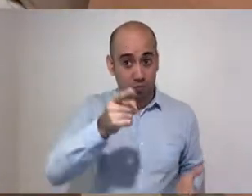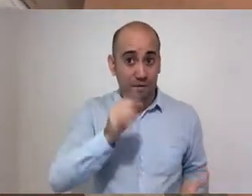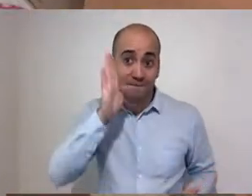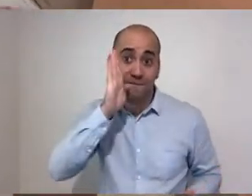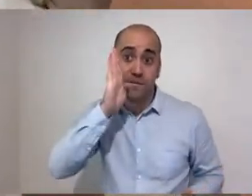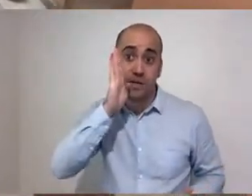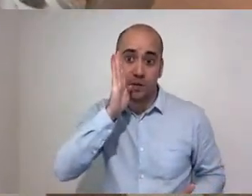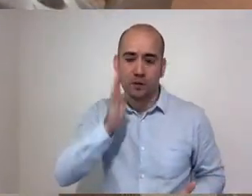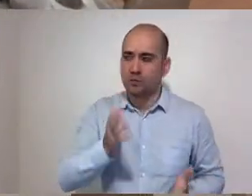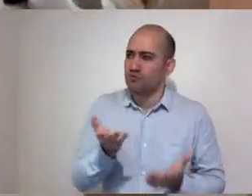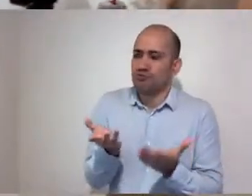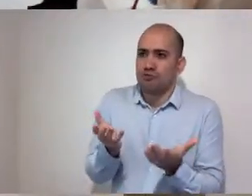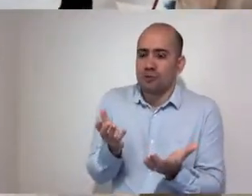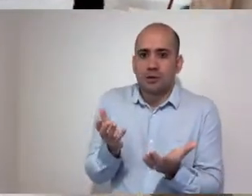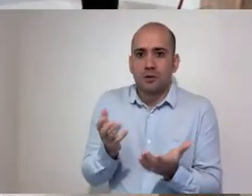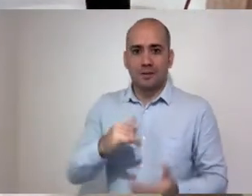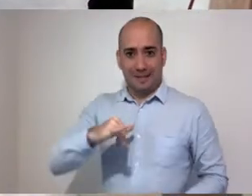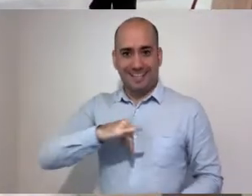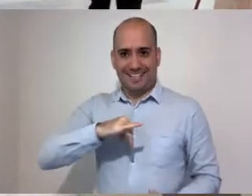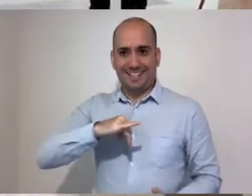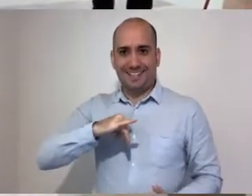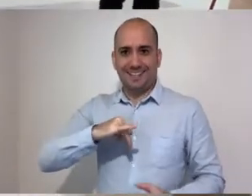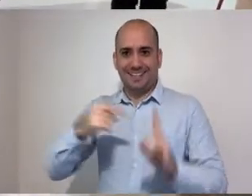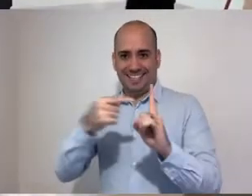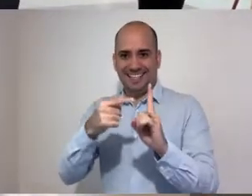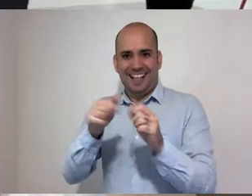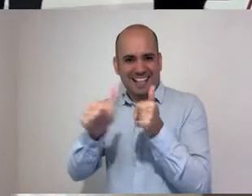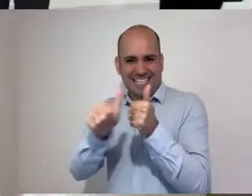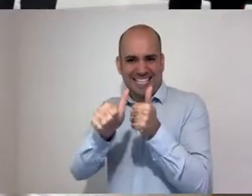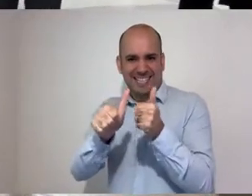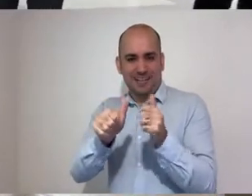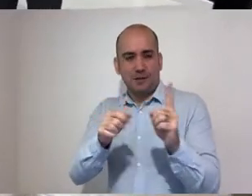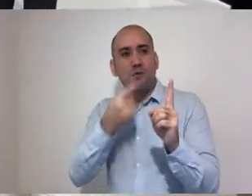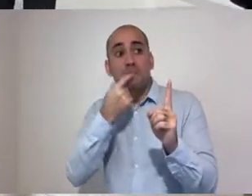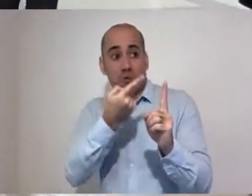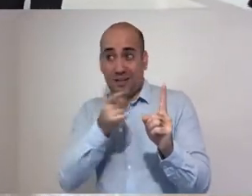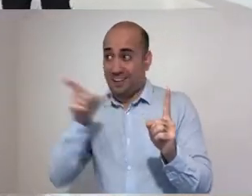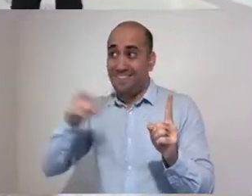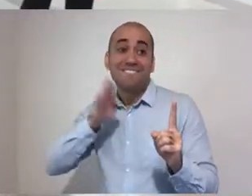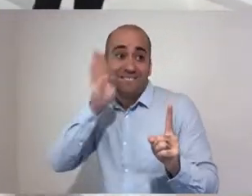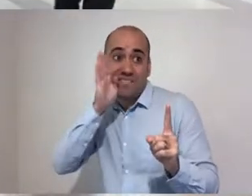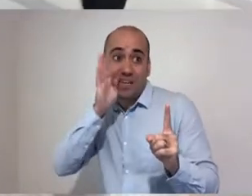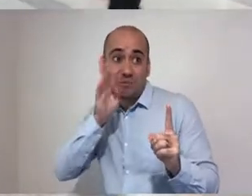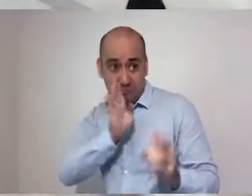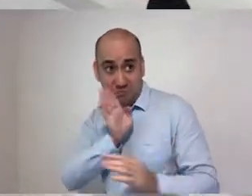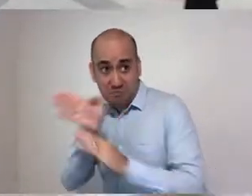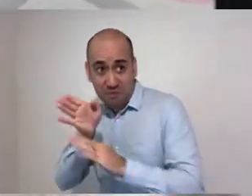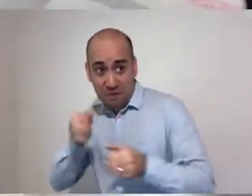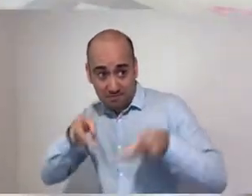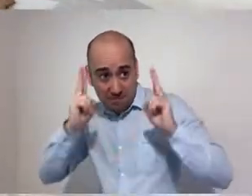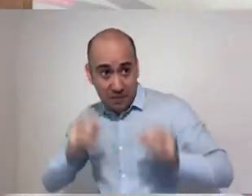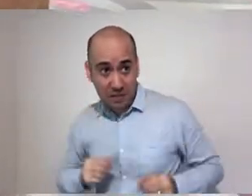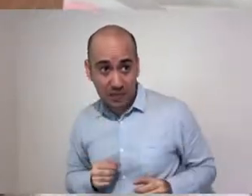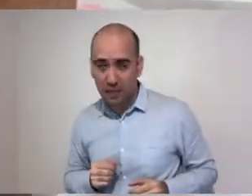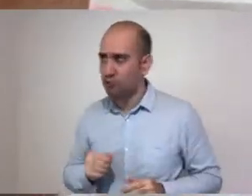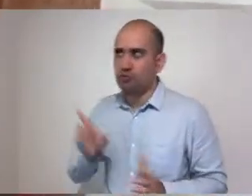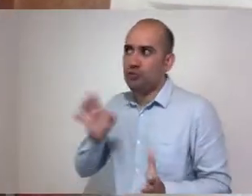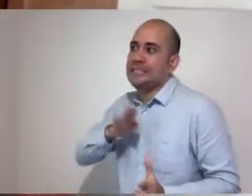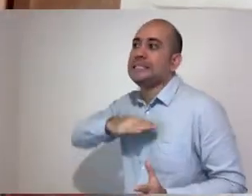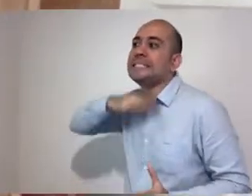desea hacer uso de los baños, servicios higiénicos, consulta con la inspectora que está resguardando el